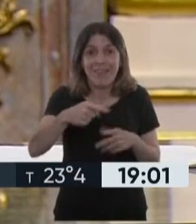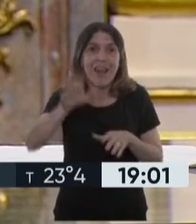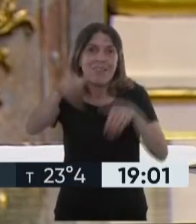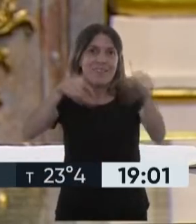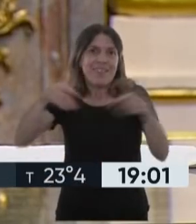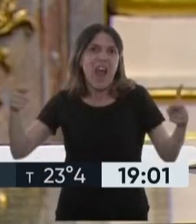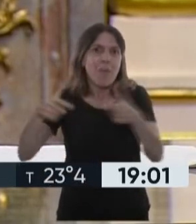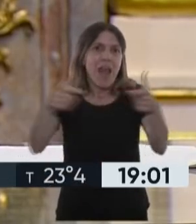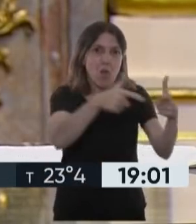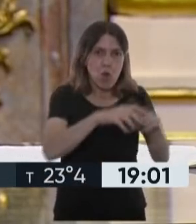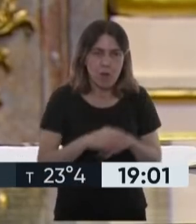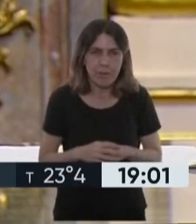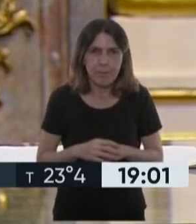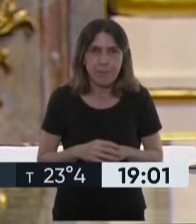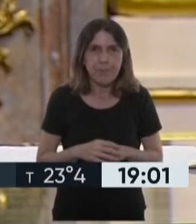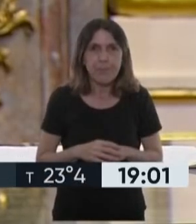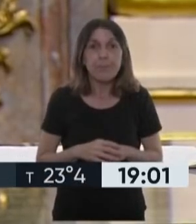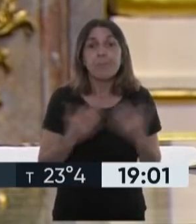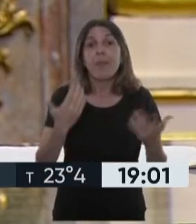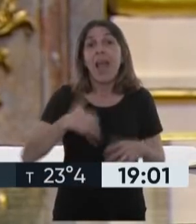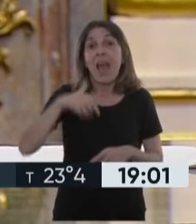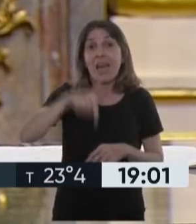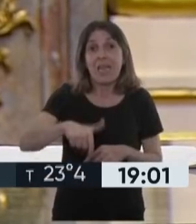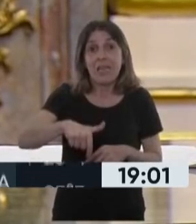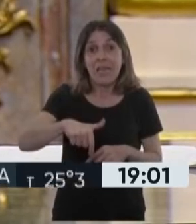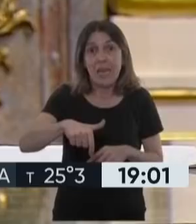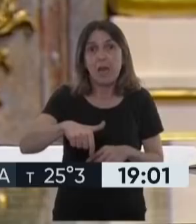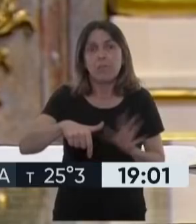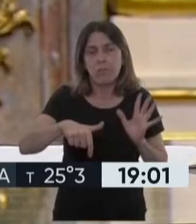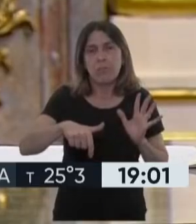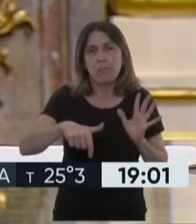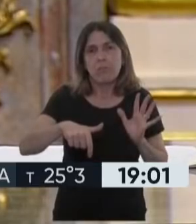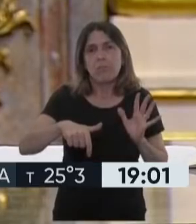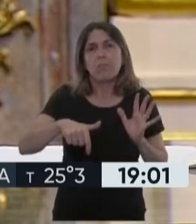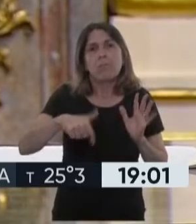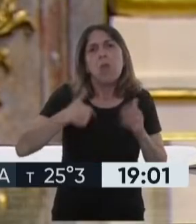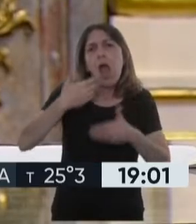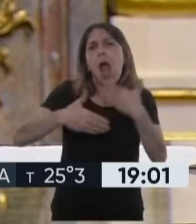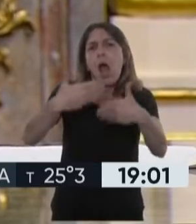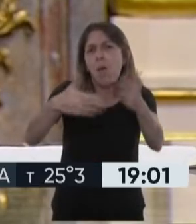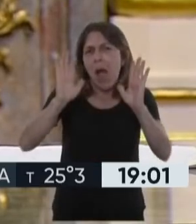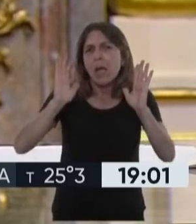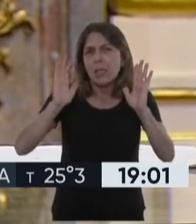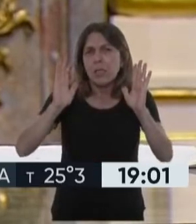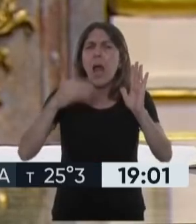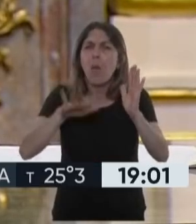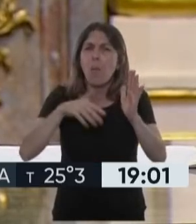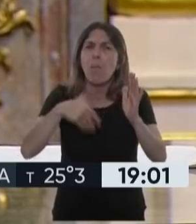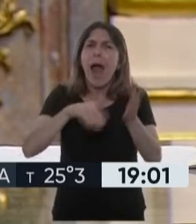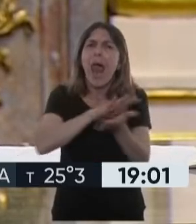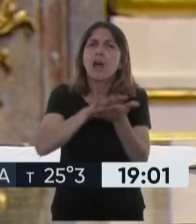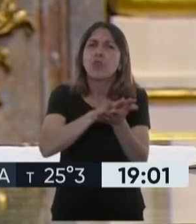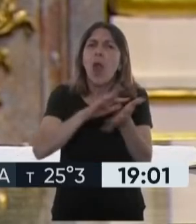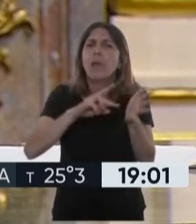el Gobierno Nacional. La Argentina, estamos avanzando en la Argentina en resolver problemas que